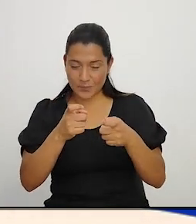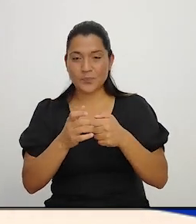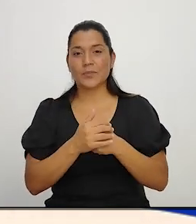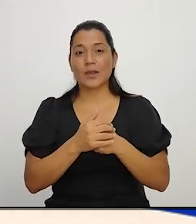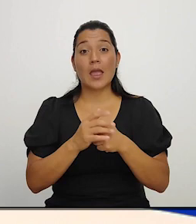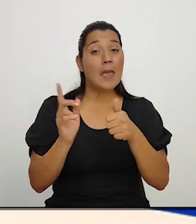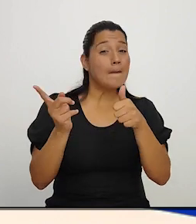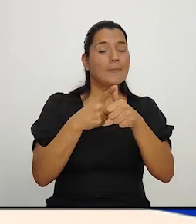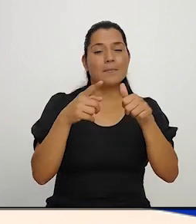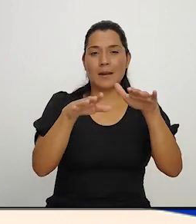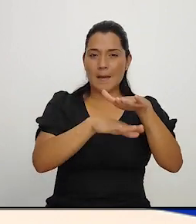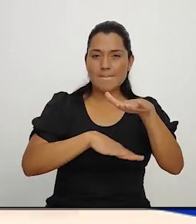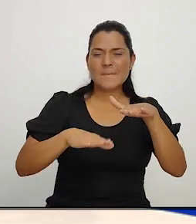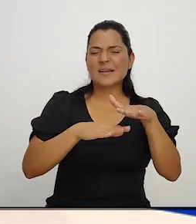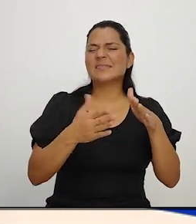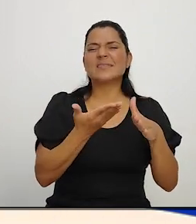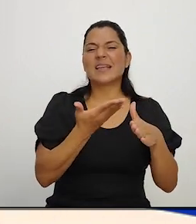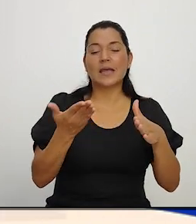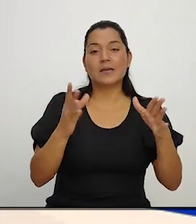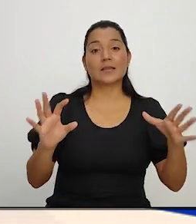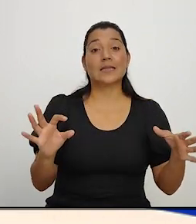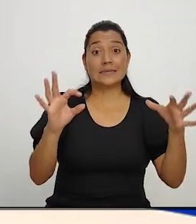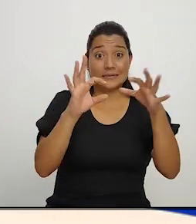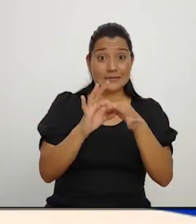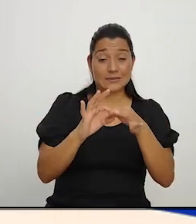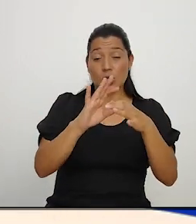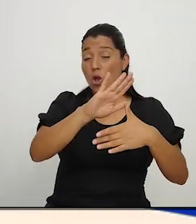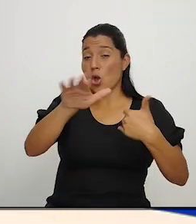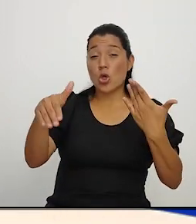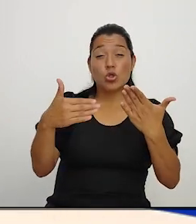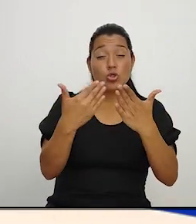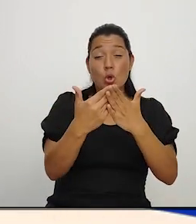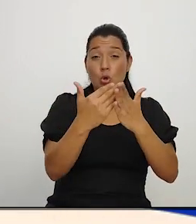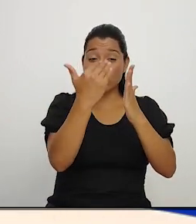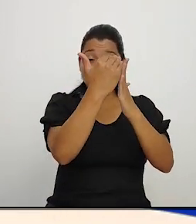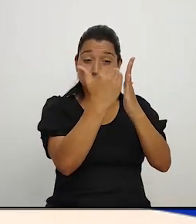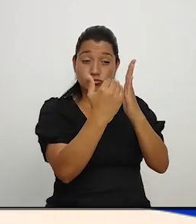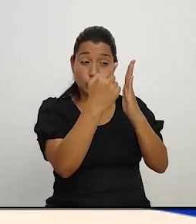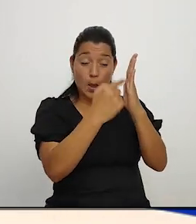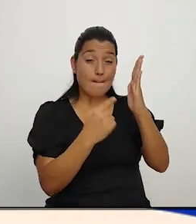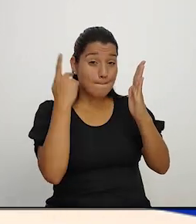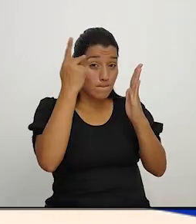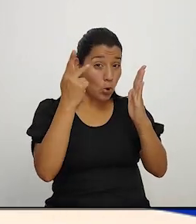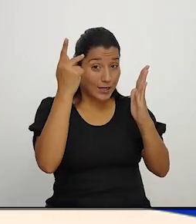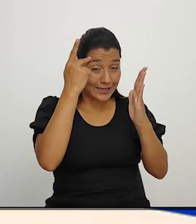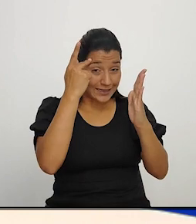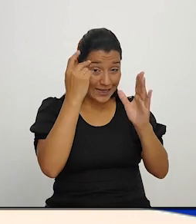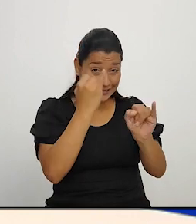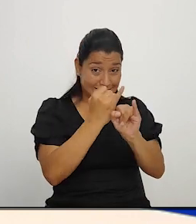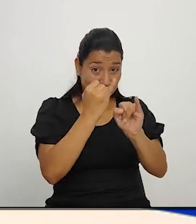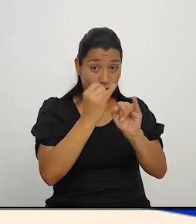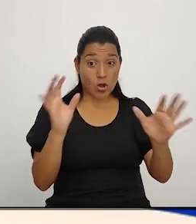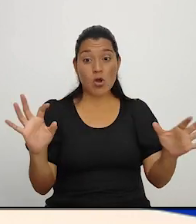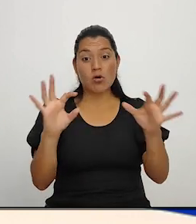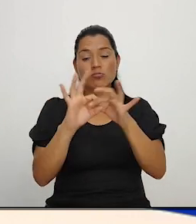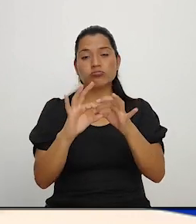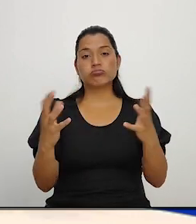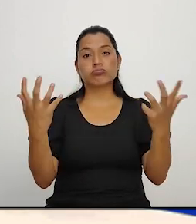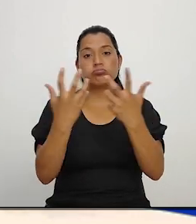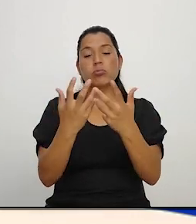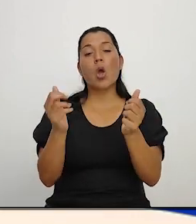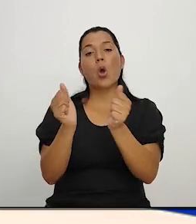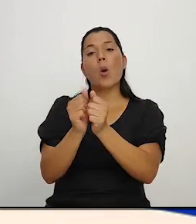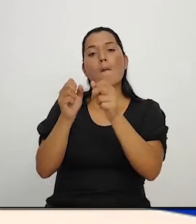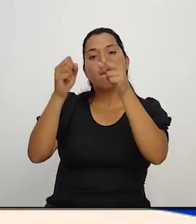primer Pilar consiste en vincular todos los lineamientos de política institucional con el presupuesto de tal manera que